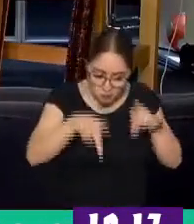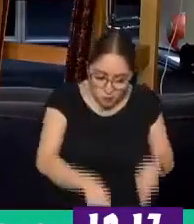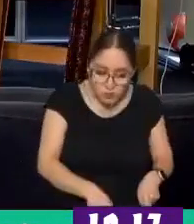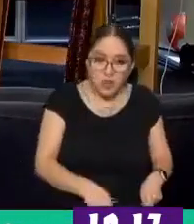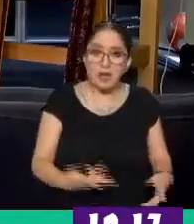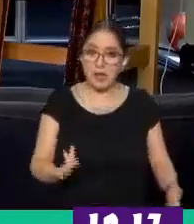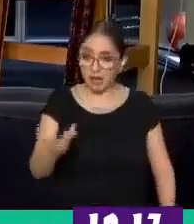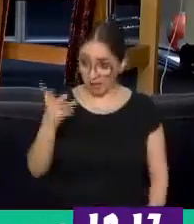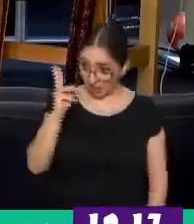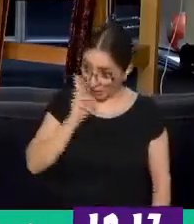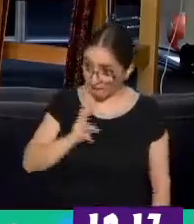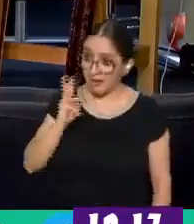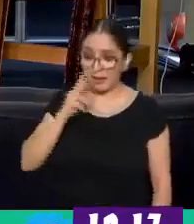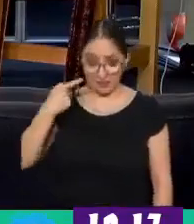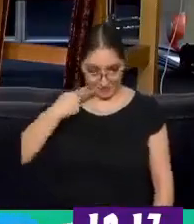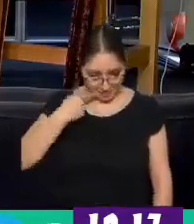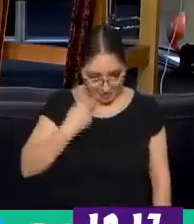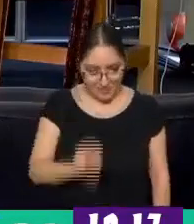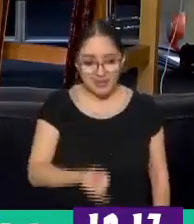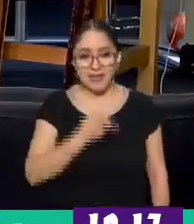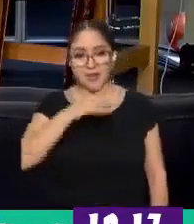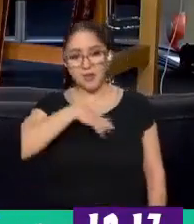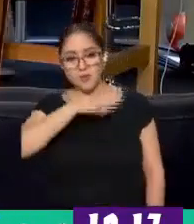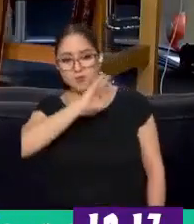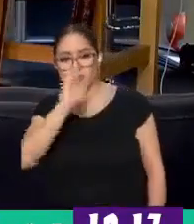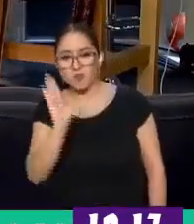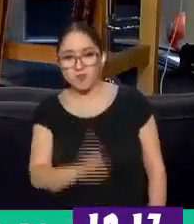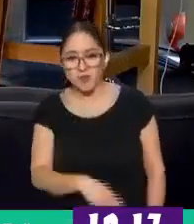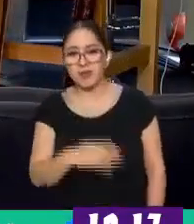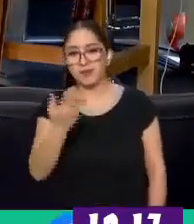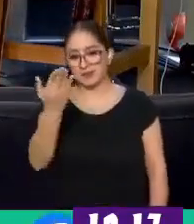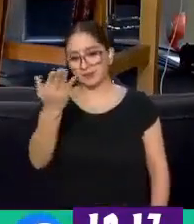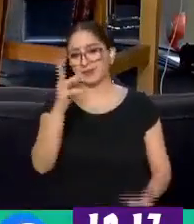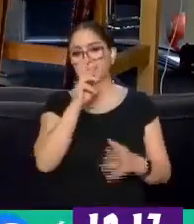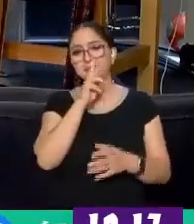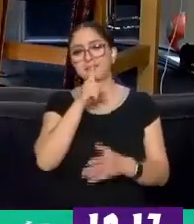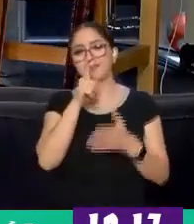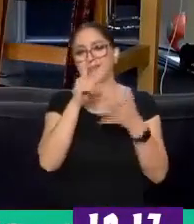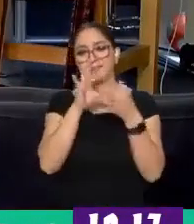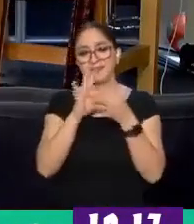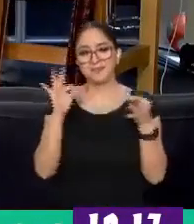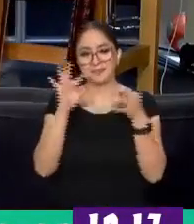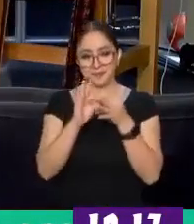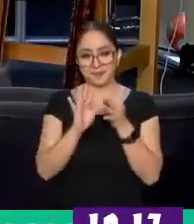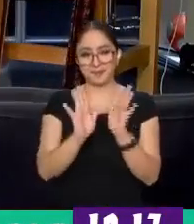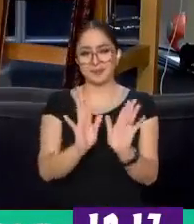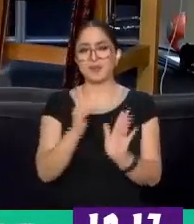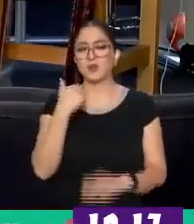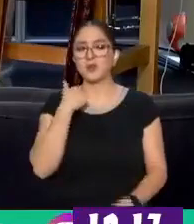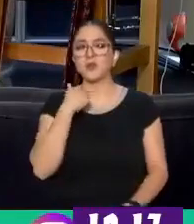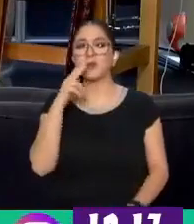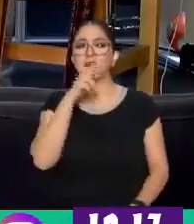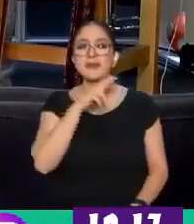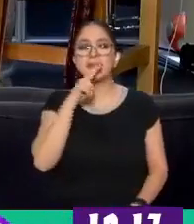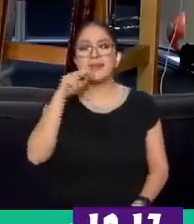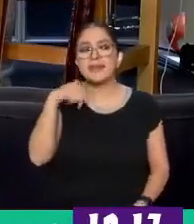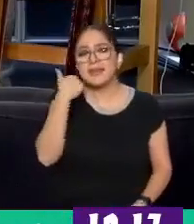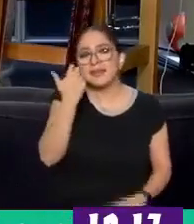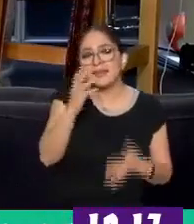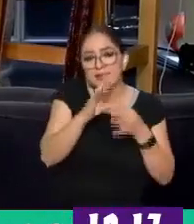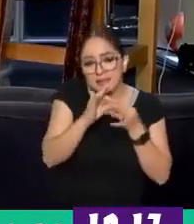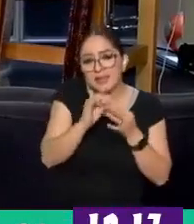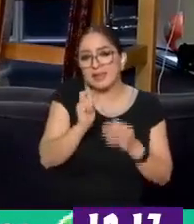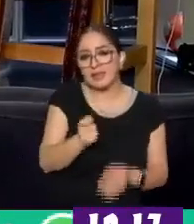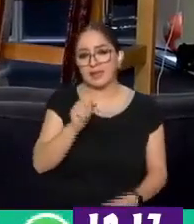Ah, ¿verdad? O sea, ella le da cualquier enfermedad que usted hable, Rafita. A ver, oiga, adelante. Síntomas. Pero déjenme contarle nomás rápido algo. El